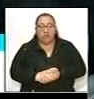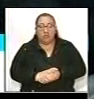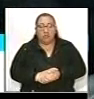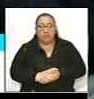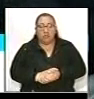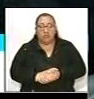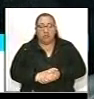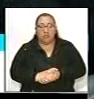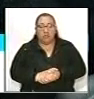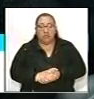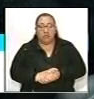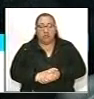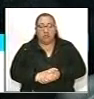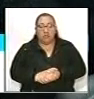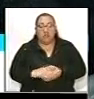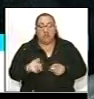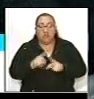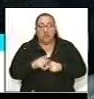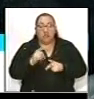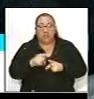Del mismo modo,